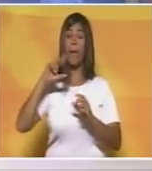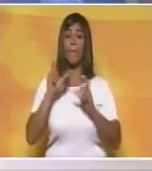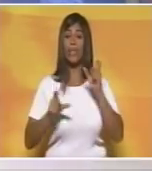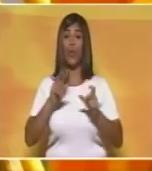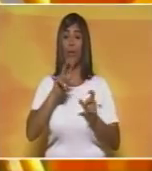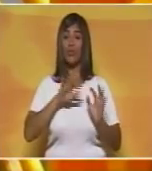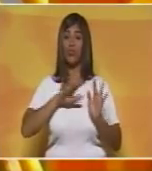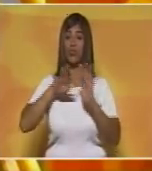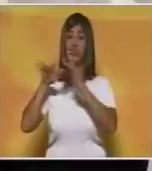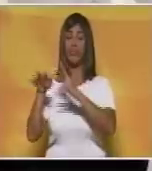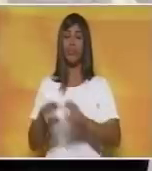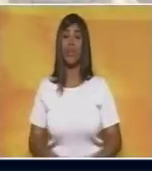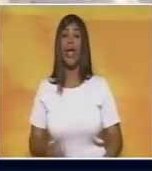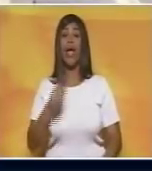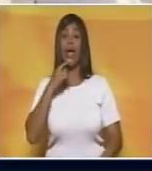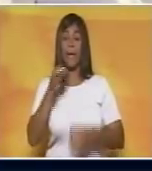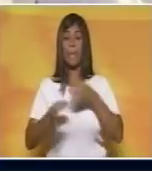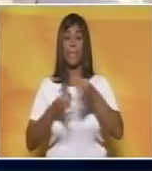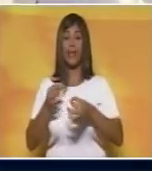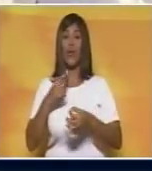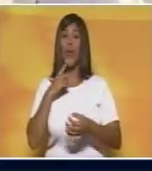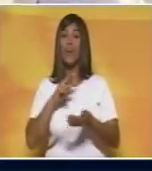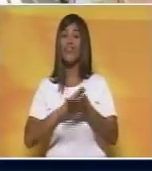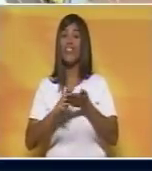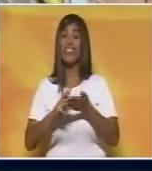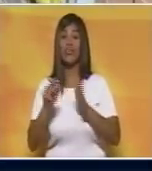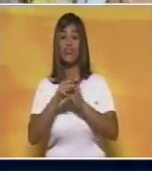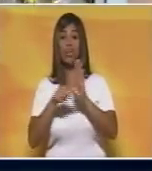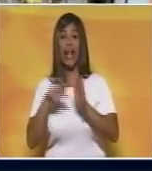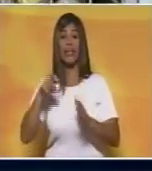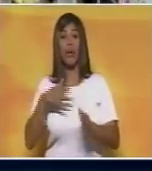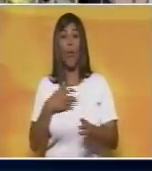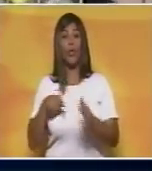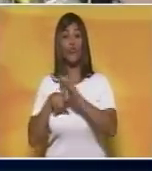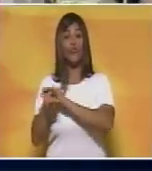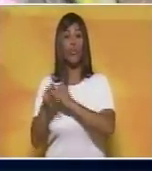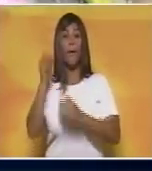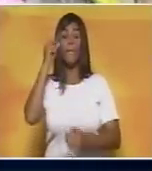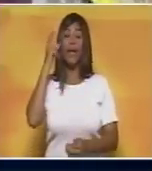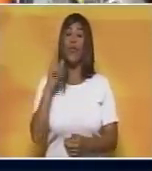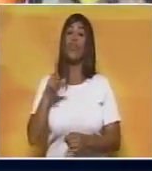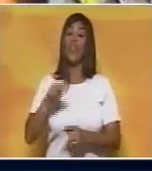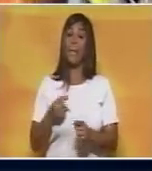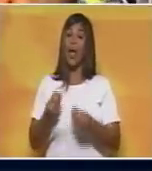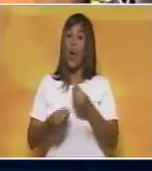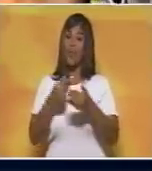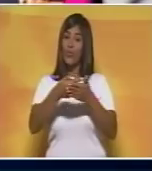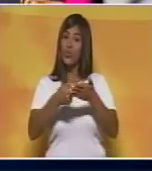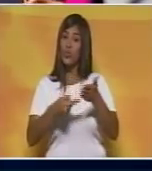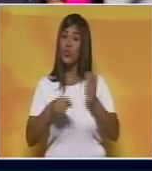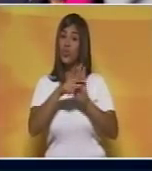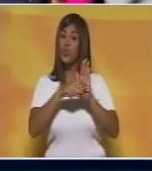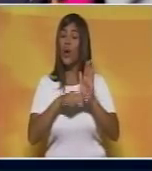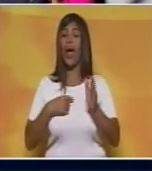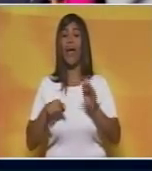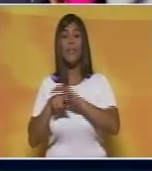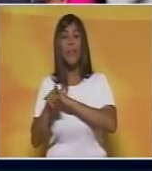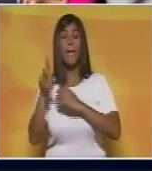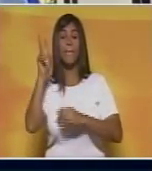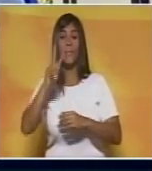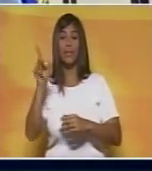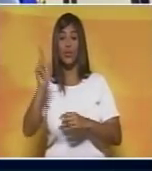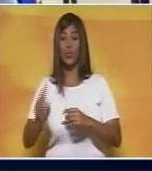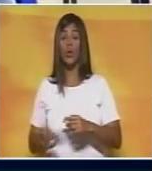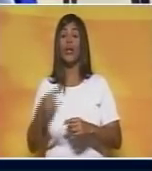ACNUR especificó que debido al requisito de visado humanitario de Perú y el repunte de entradas de venezolanos que alcanzó más de